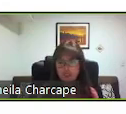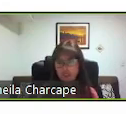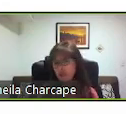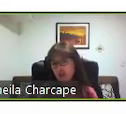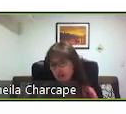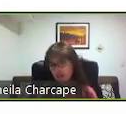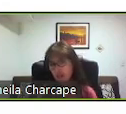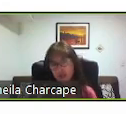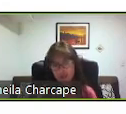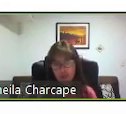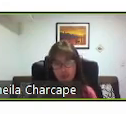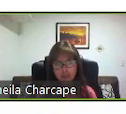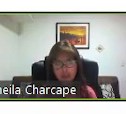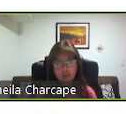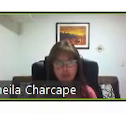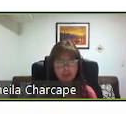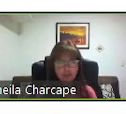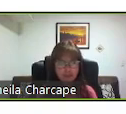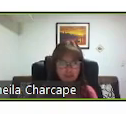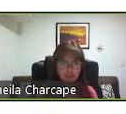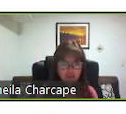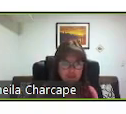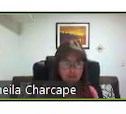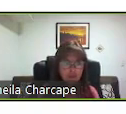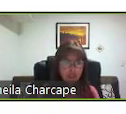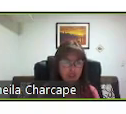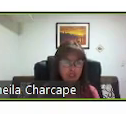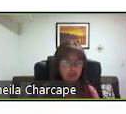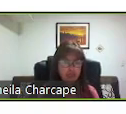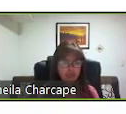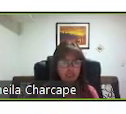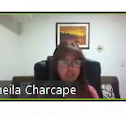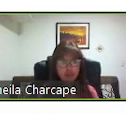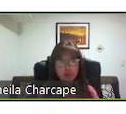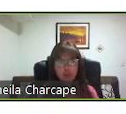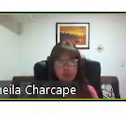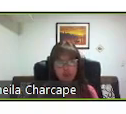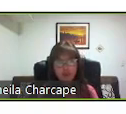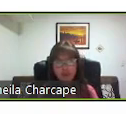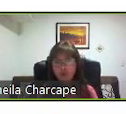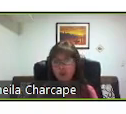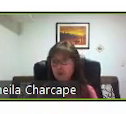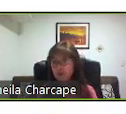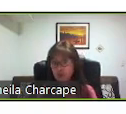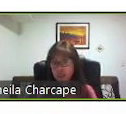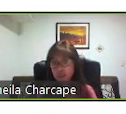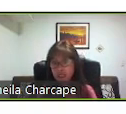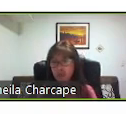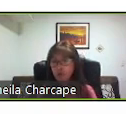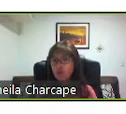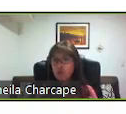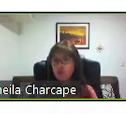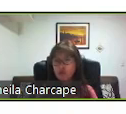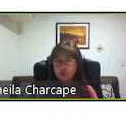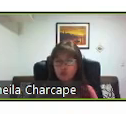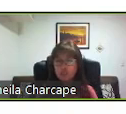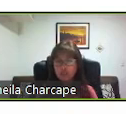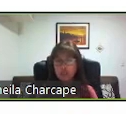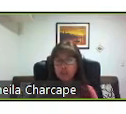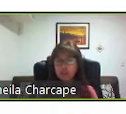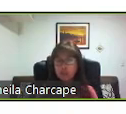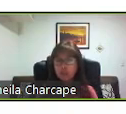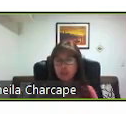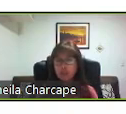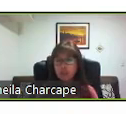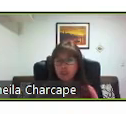demasiado agresivo, algo está pasando. ¿Qué más? Actitudes o de juegos sexualizados, ¿no? O cuando los niños de